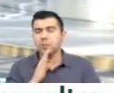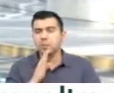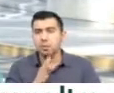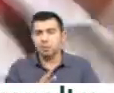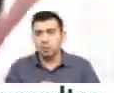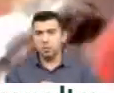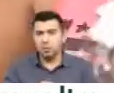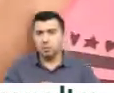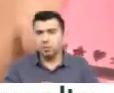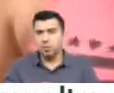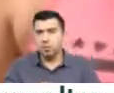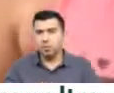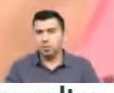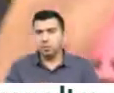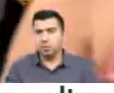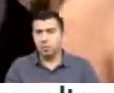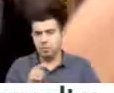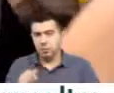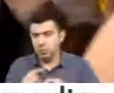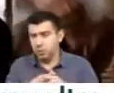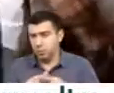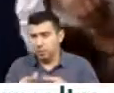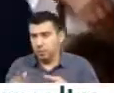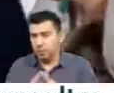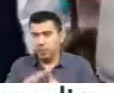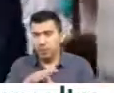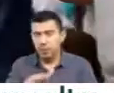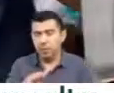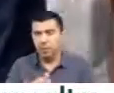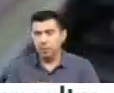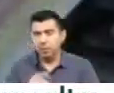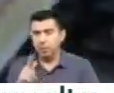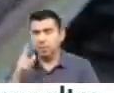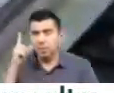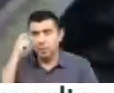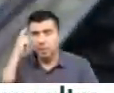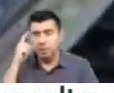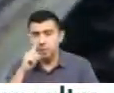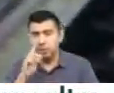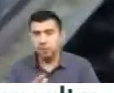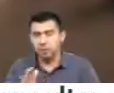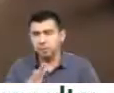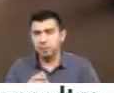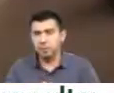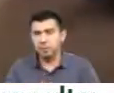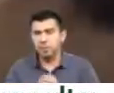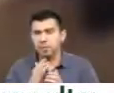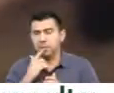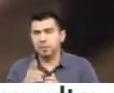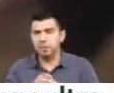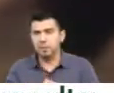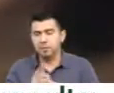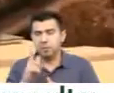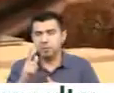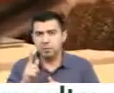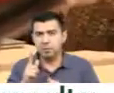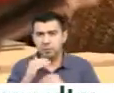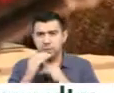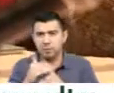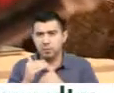a la clase trabajadora en el transcurso de esta semana se espera que el gobierno nacional decretó el aumento del salario mínimo legal